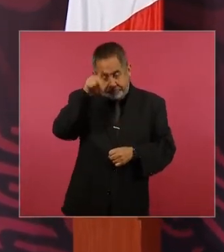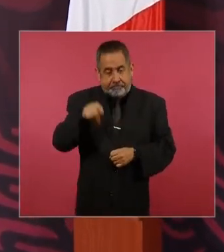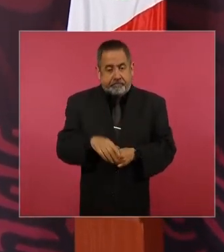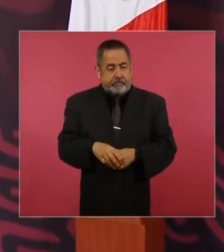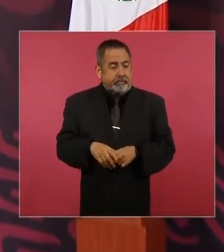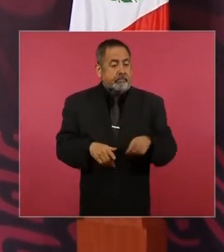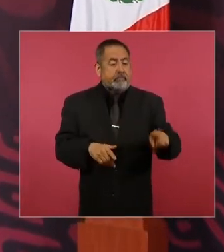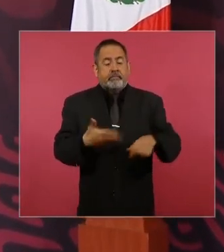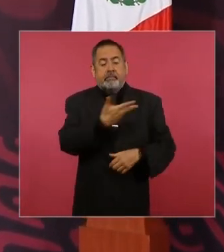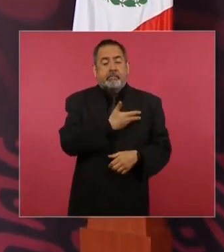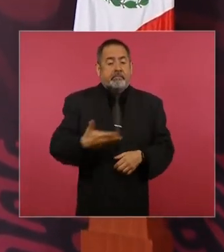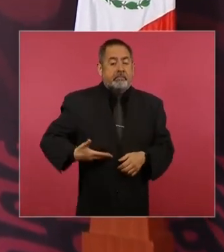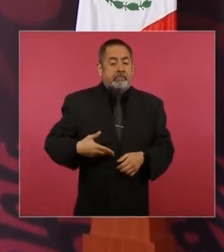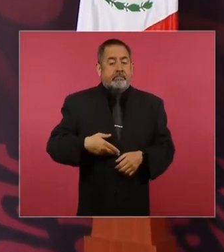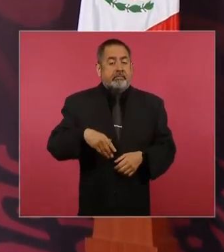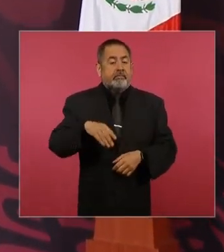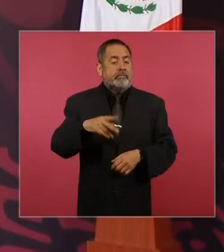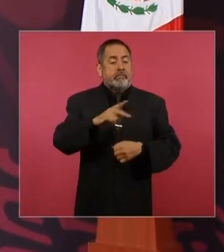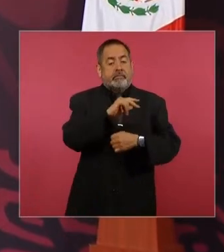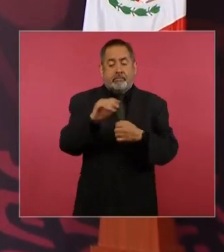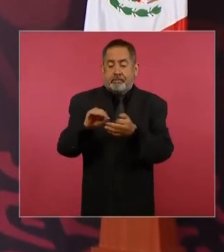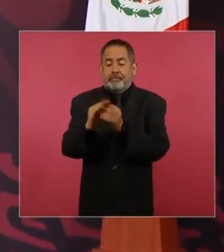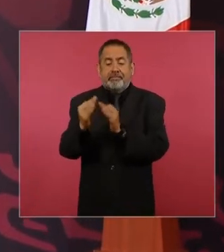de Bolivia.